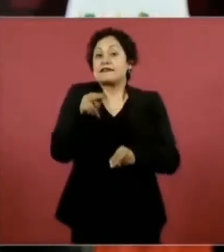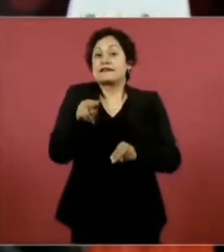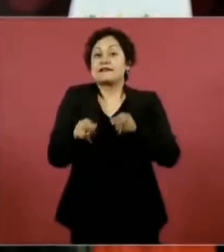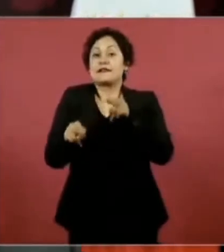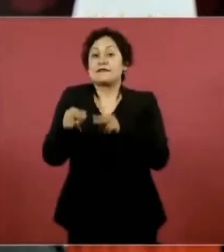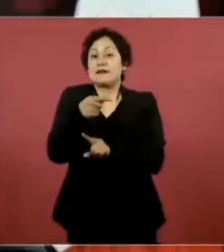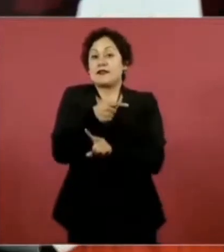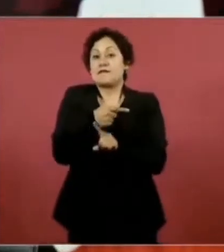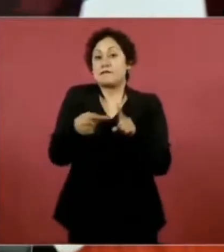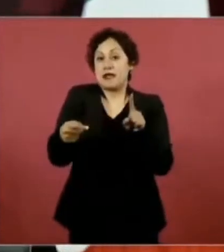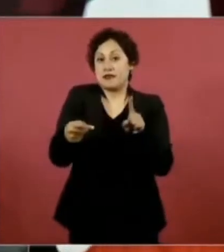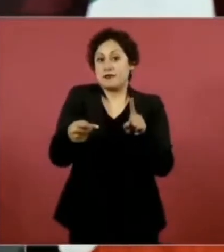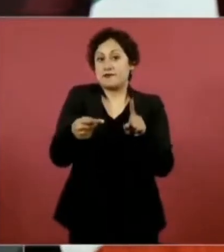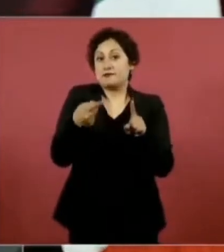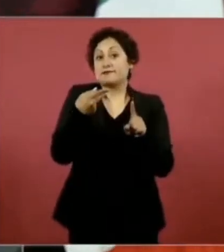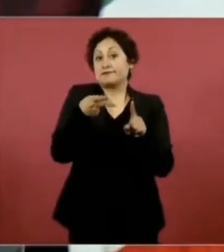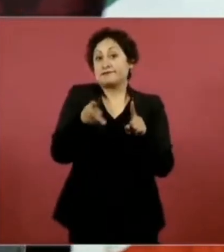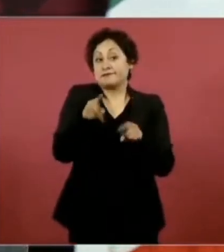cerrados completamente.